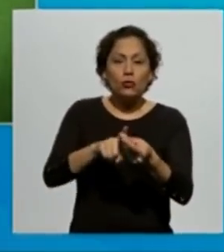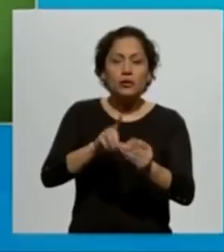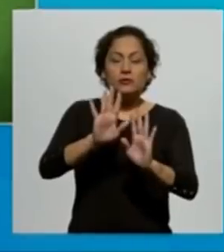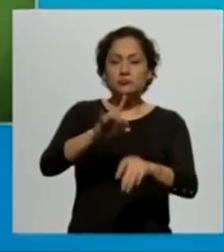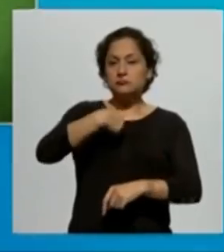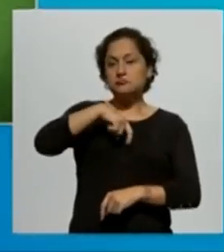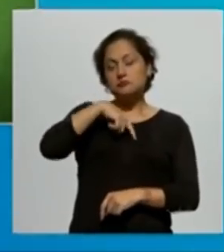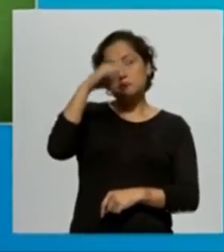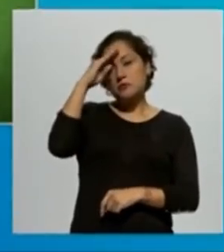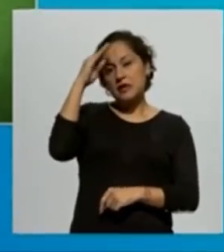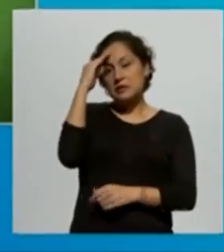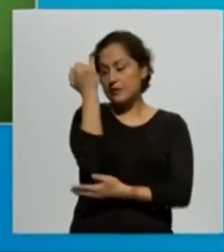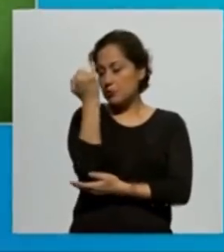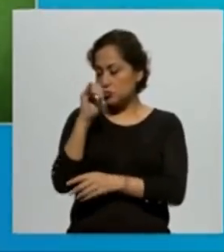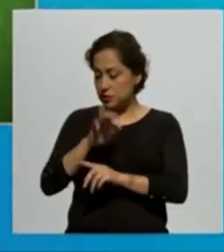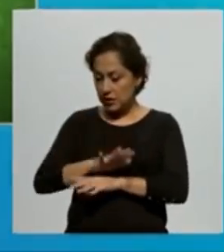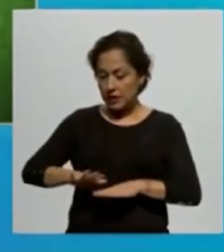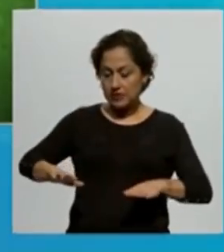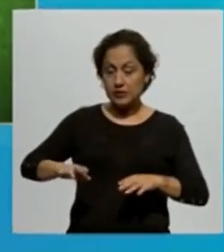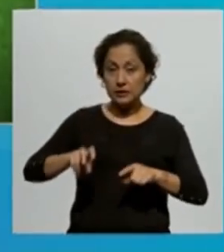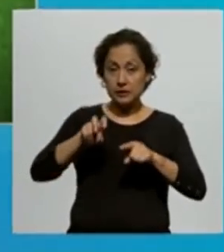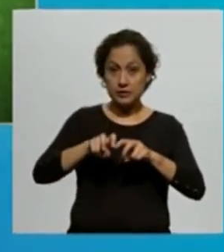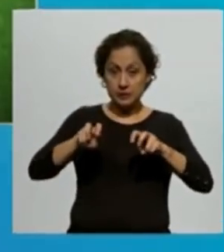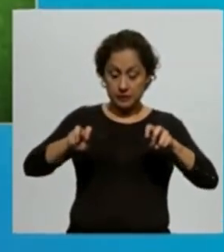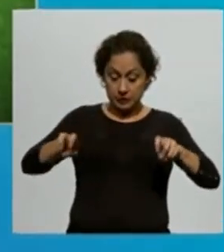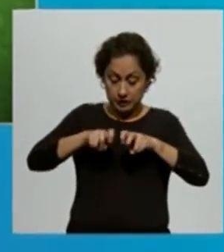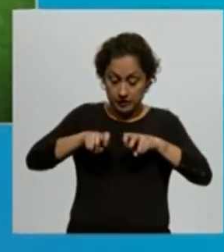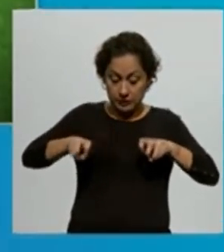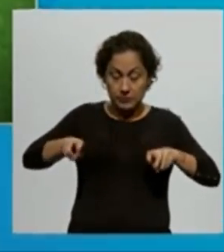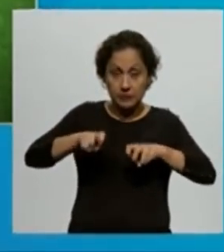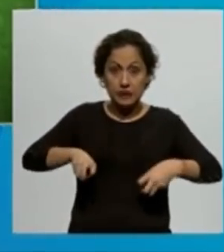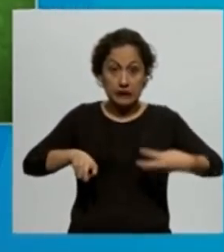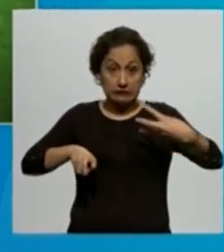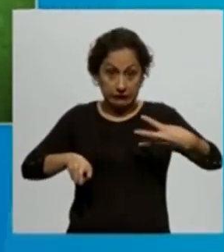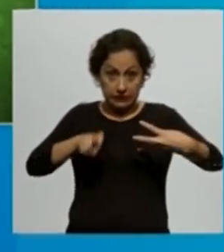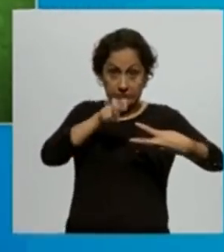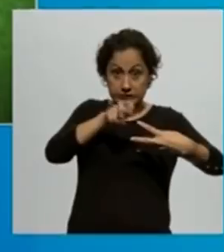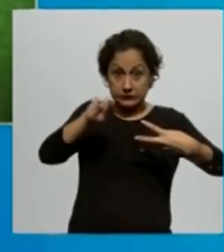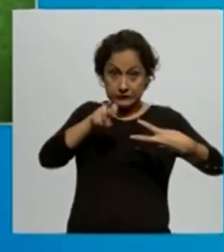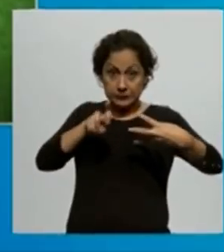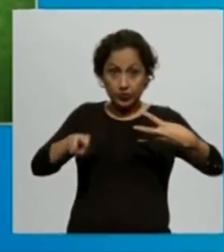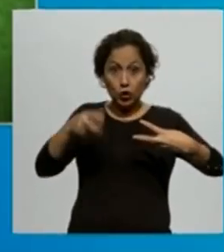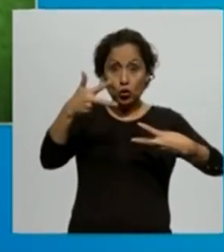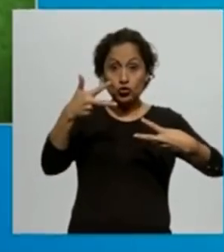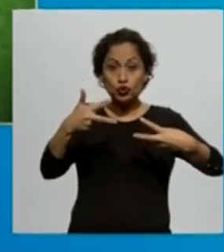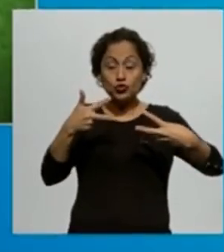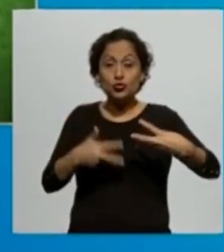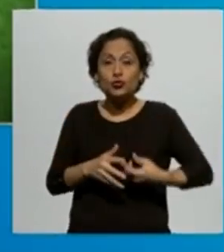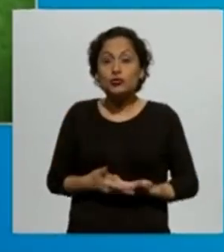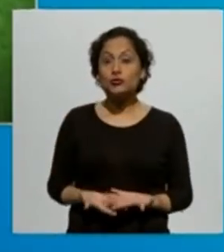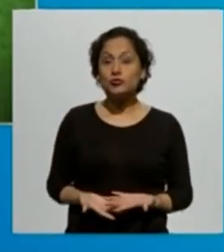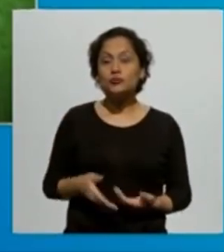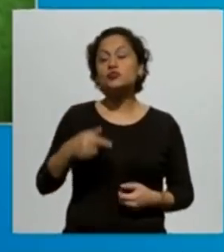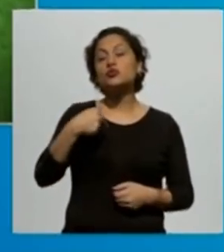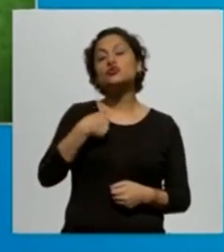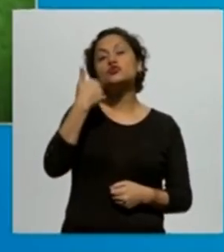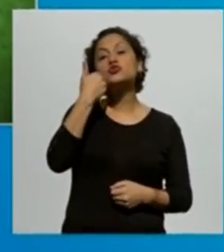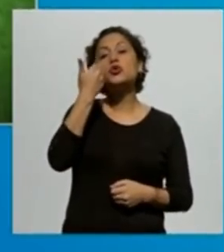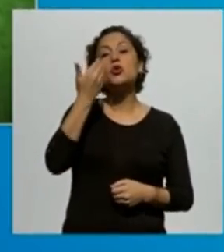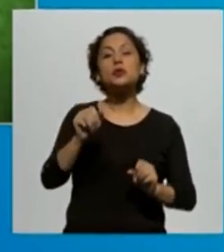3 filas de 8 sillas. Prefiero que sean tronos. Mi público tiene que estar